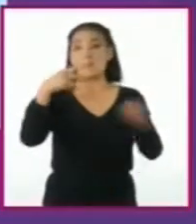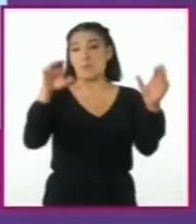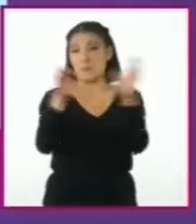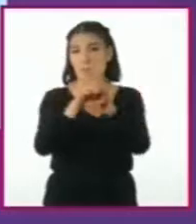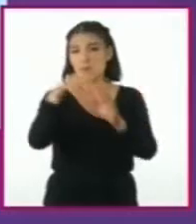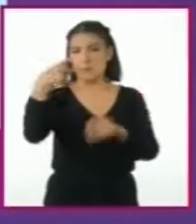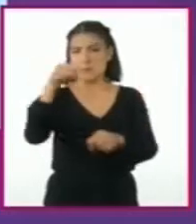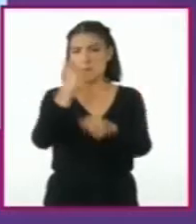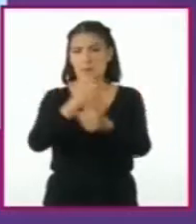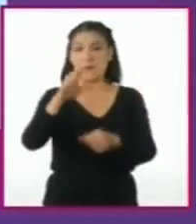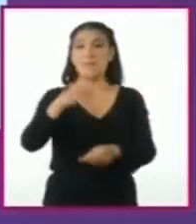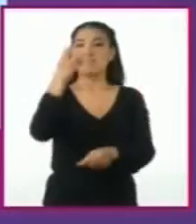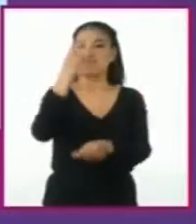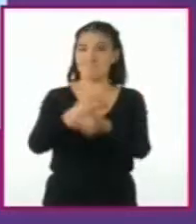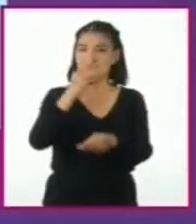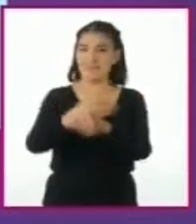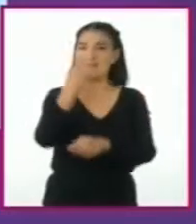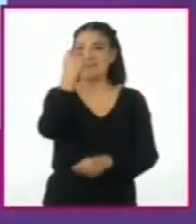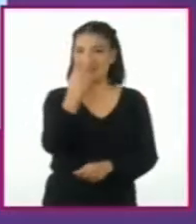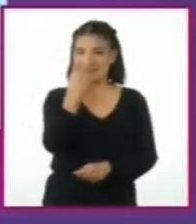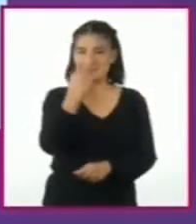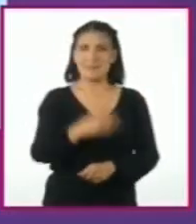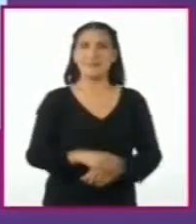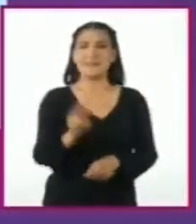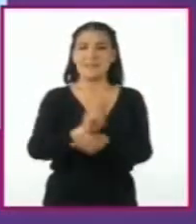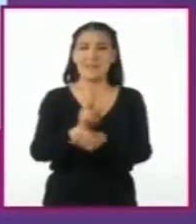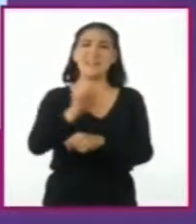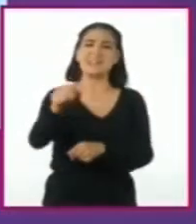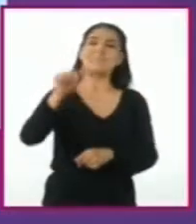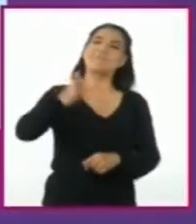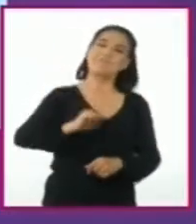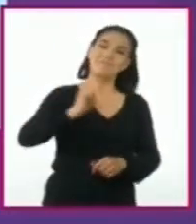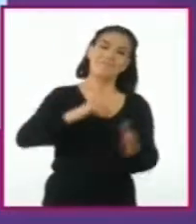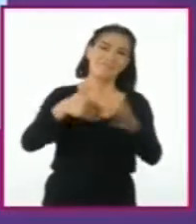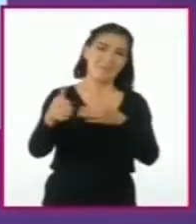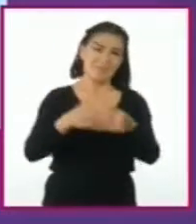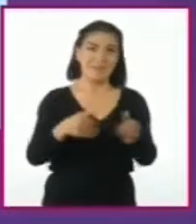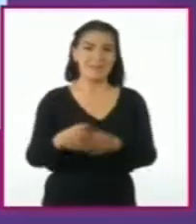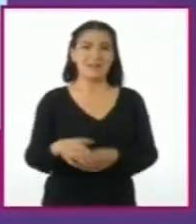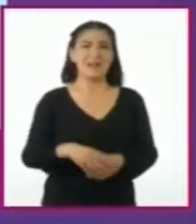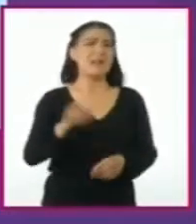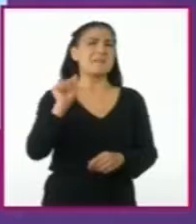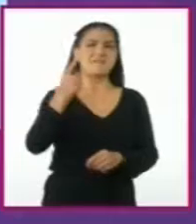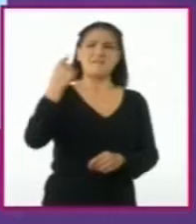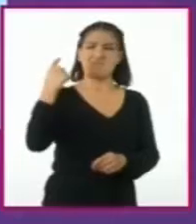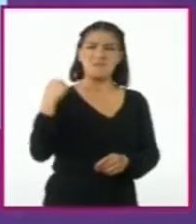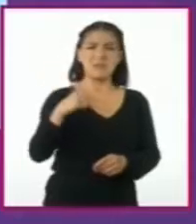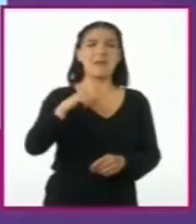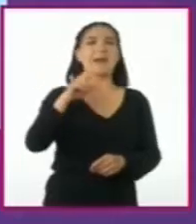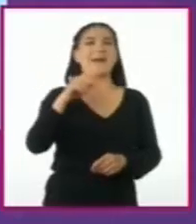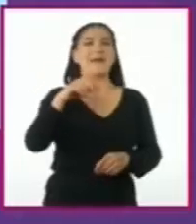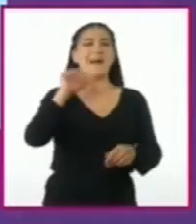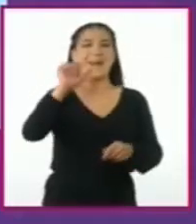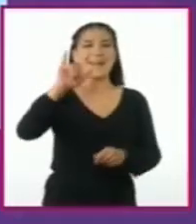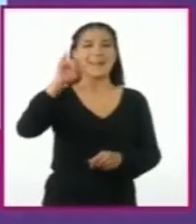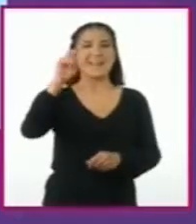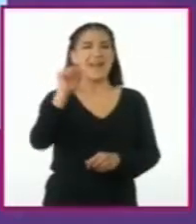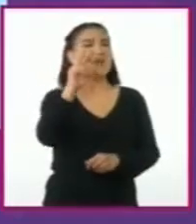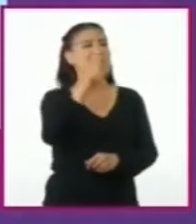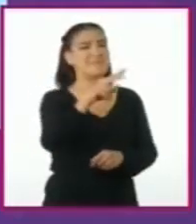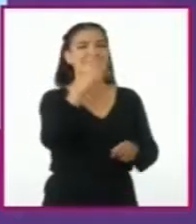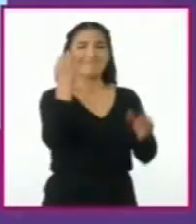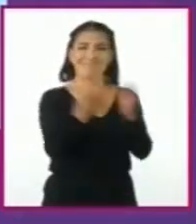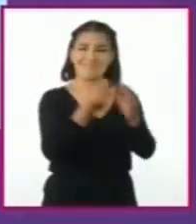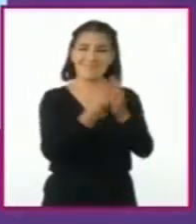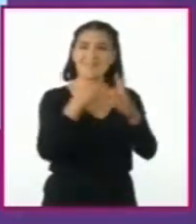un tercer televisor, el cual es de modelo antiguo. Hace unos días, mientras Aida veía su clase de matemáticas